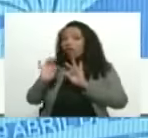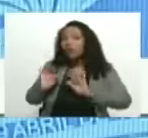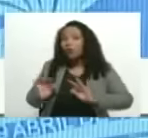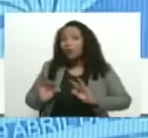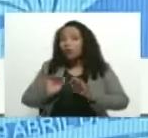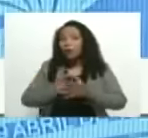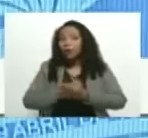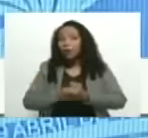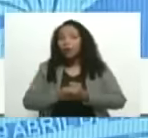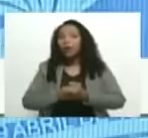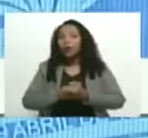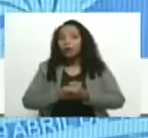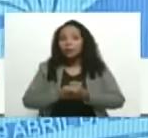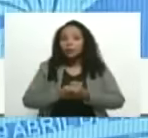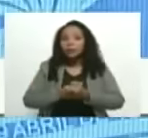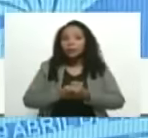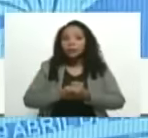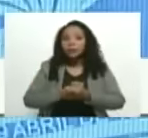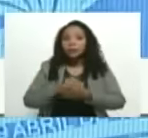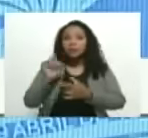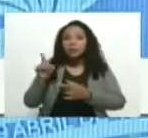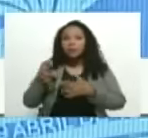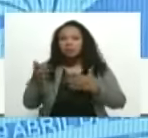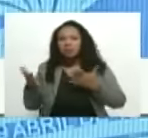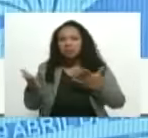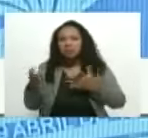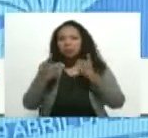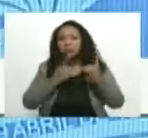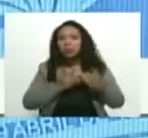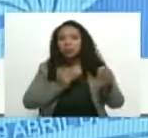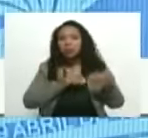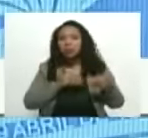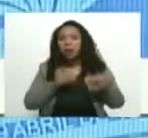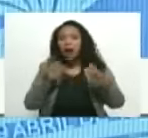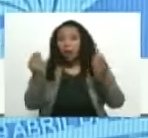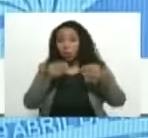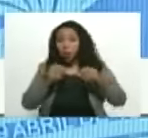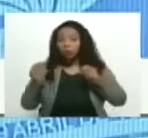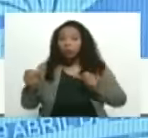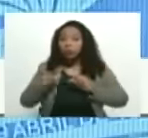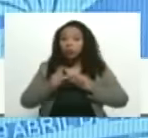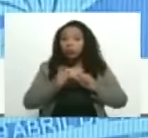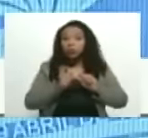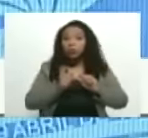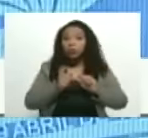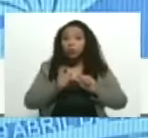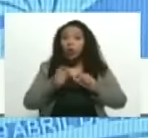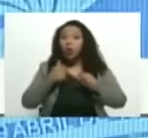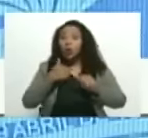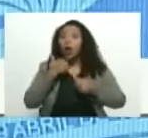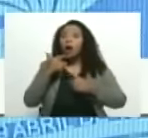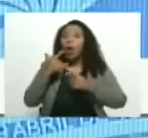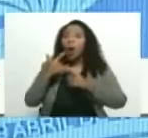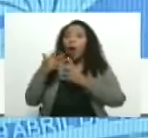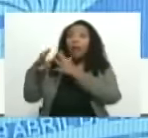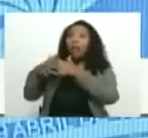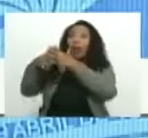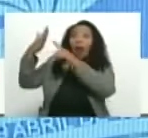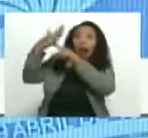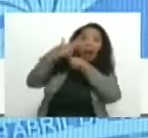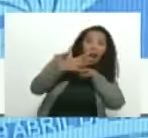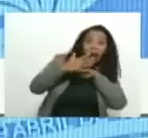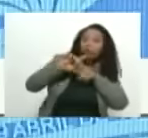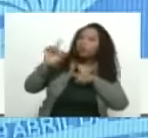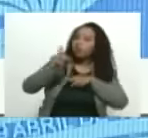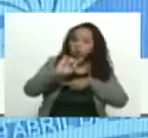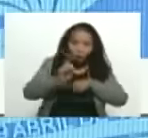Unidos los presione. ¿Las conversaciones, el acuerdo va a seguir? No, yo no dije que era algo para que Estados Unidos nos presione. Era algo para